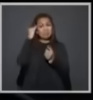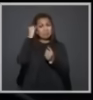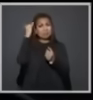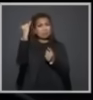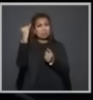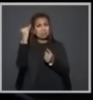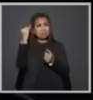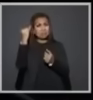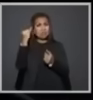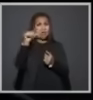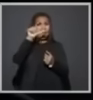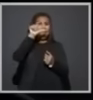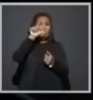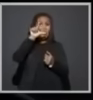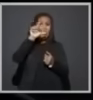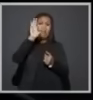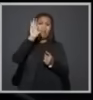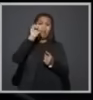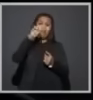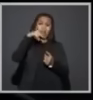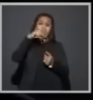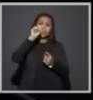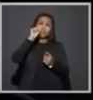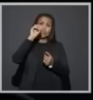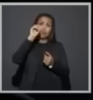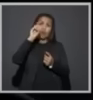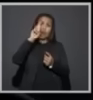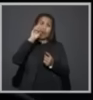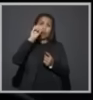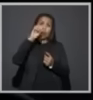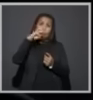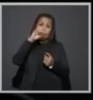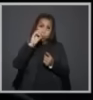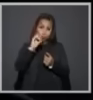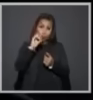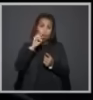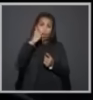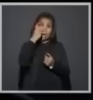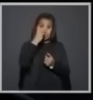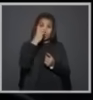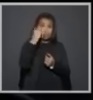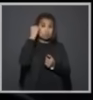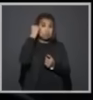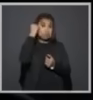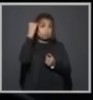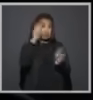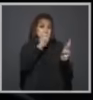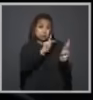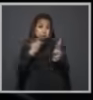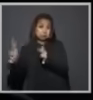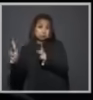TEC, Alfonso Rombo, y otros técnicos que están aquí.